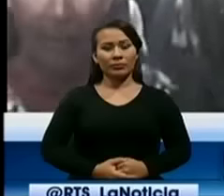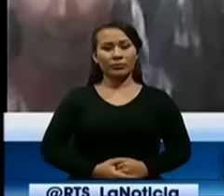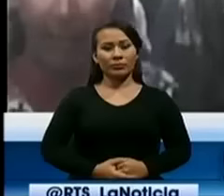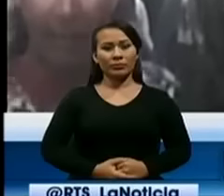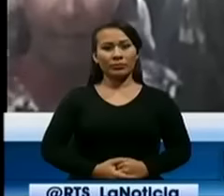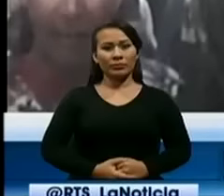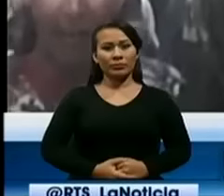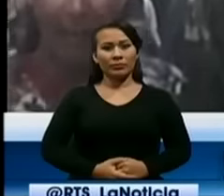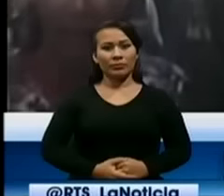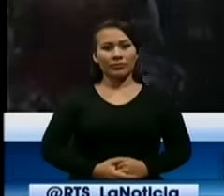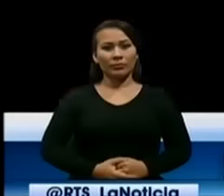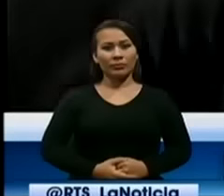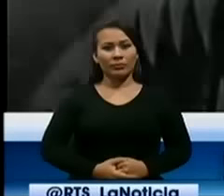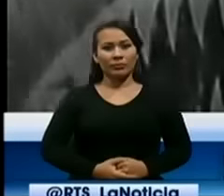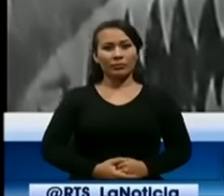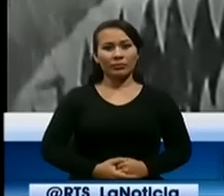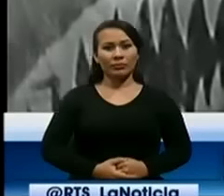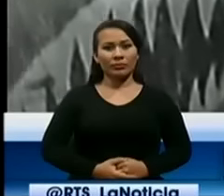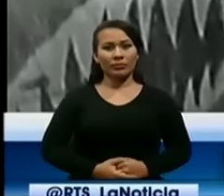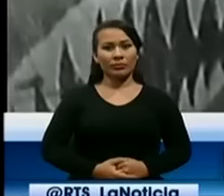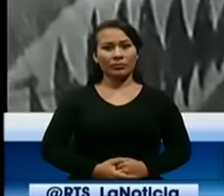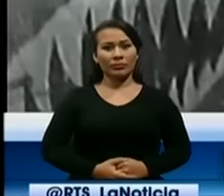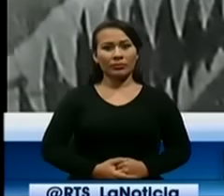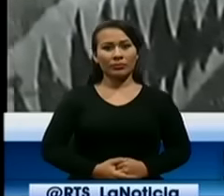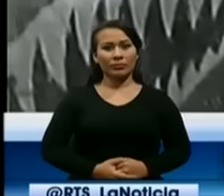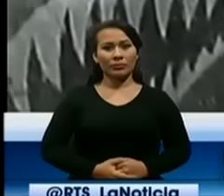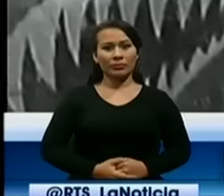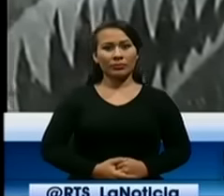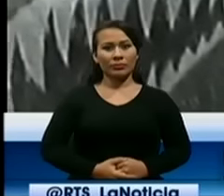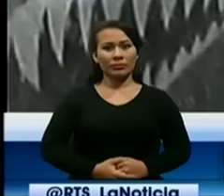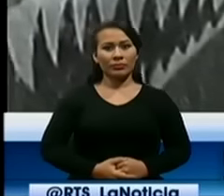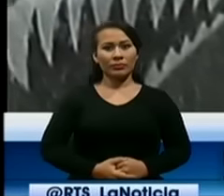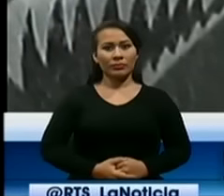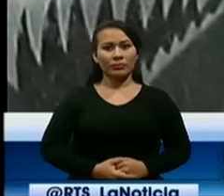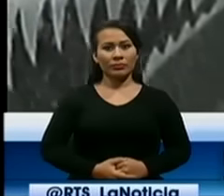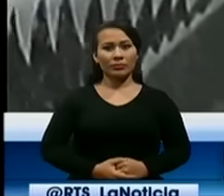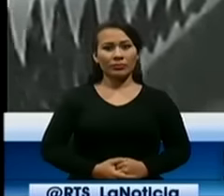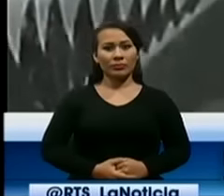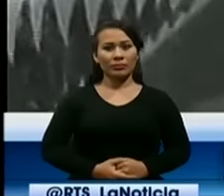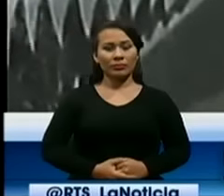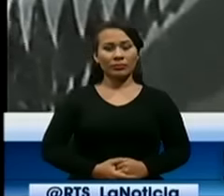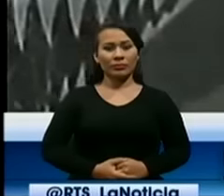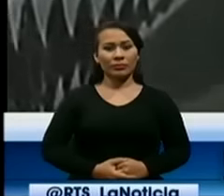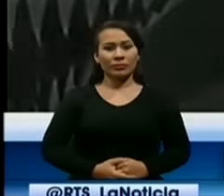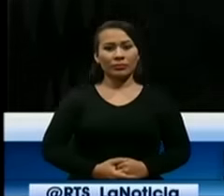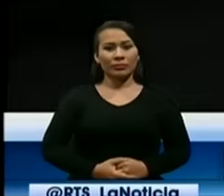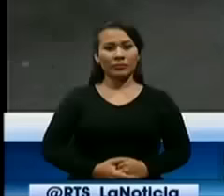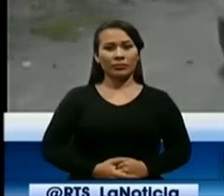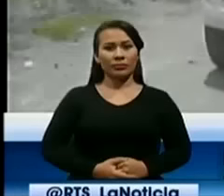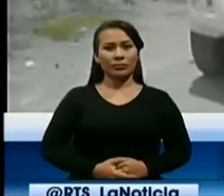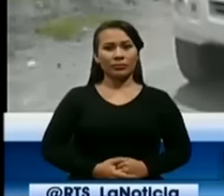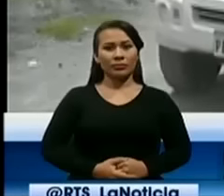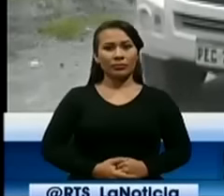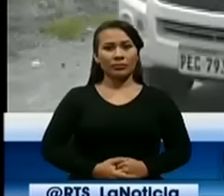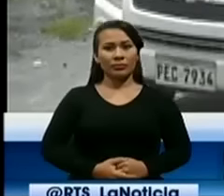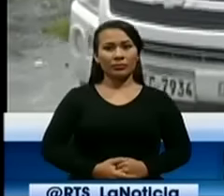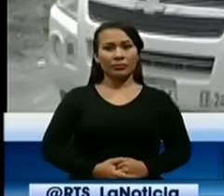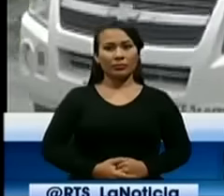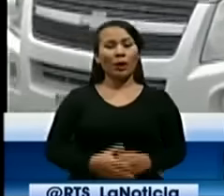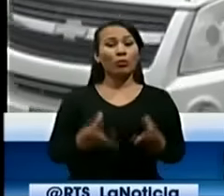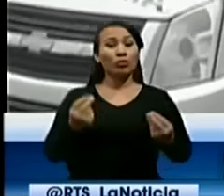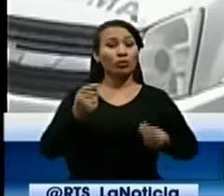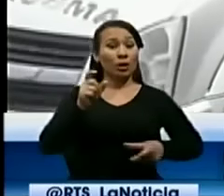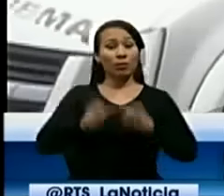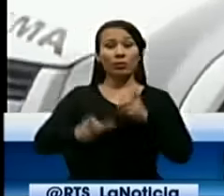It's been a long day without you, my friend. El intenso dolor